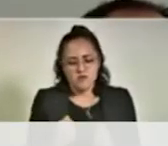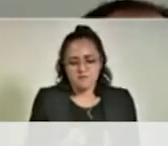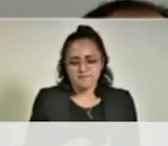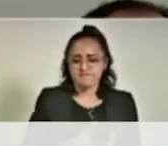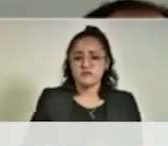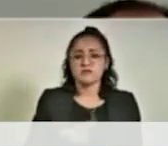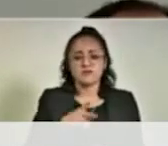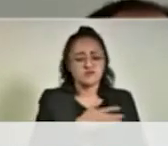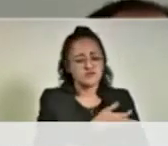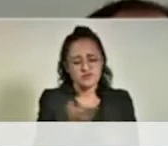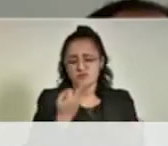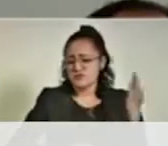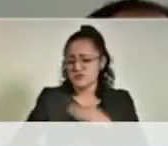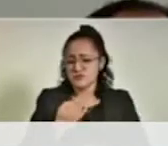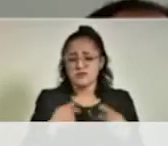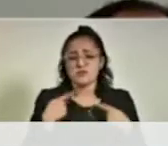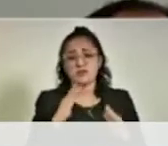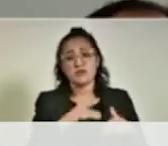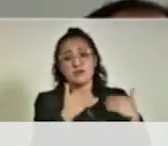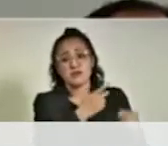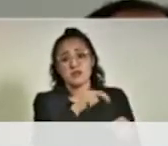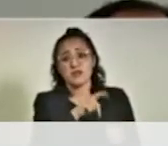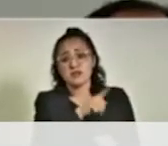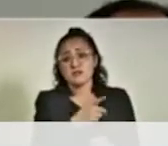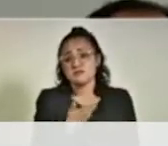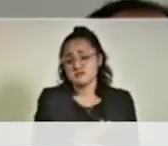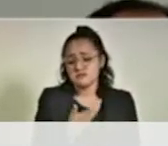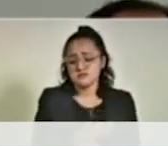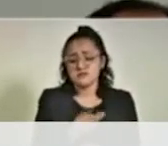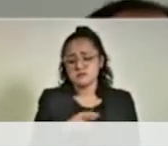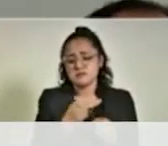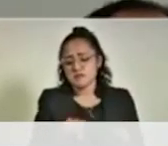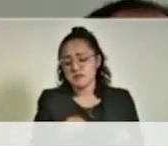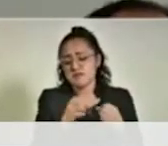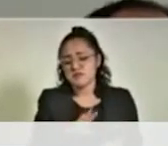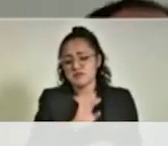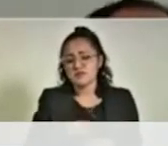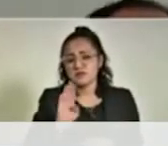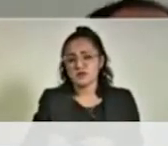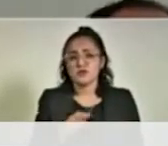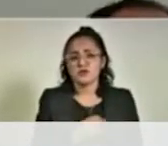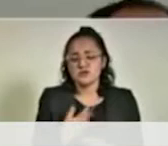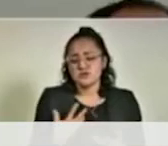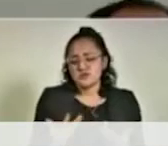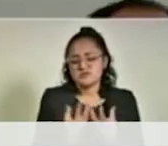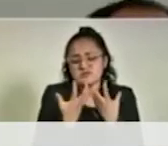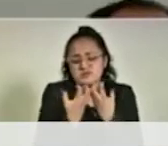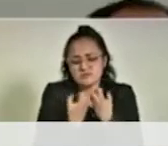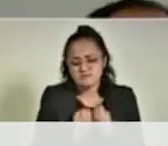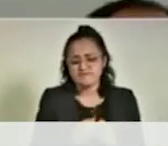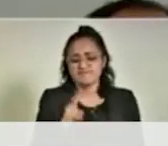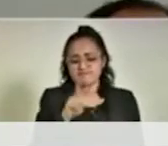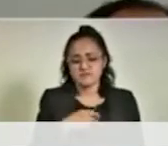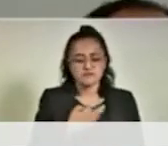también es un dolor colectivo por todos los migrantes poblanos que perdemos por el COVID-19. Aunado a la tristeza que nos embarga